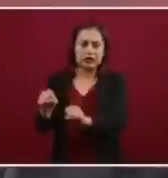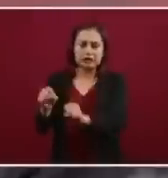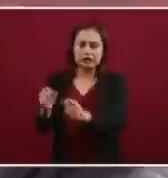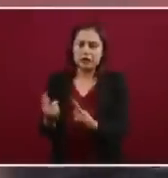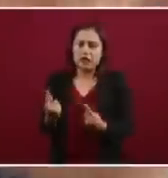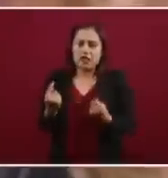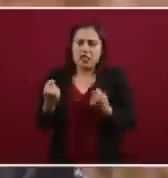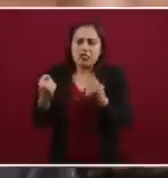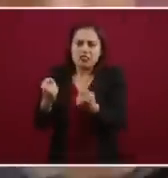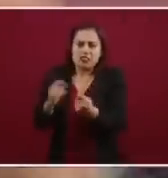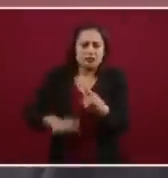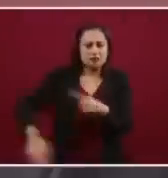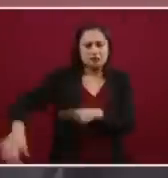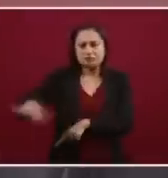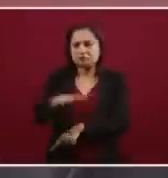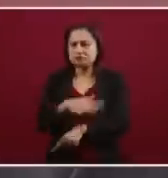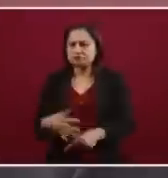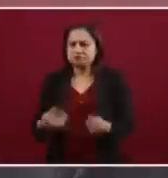pase lo que pase,